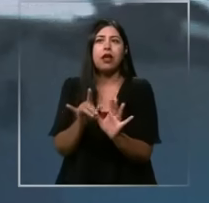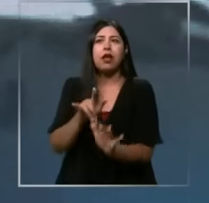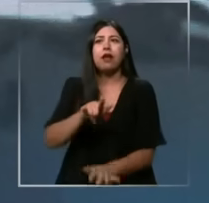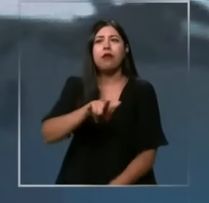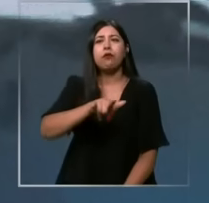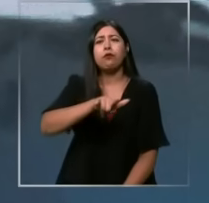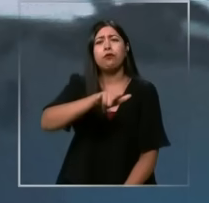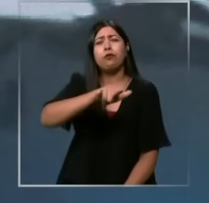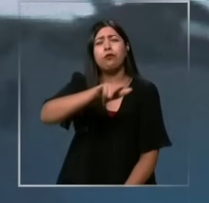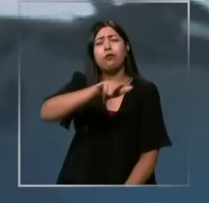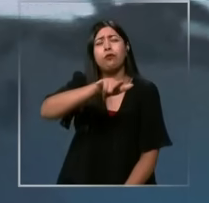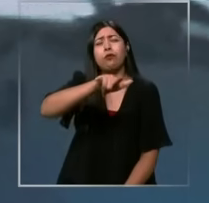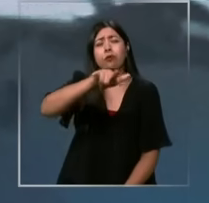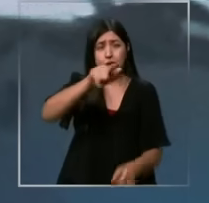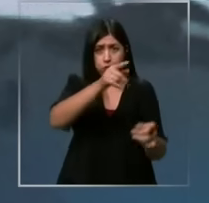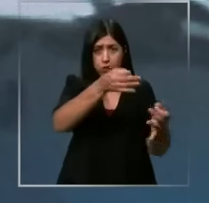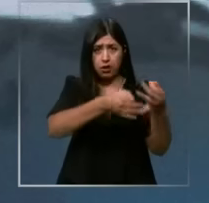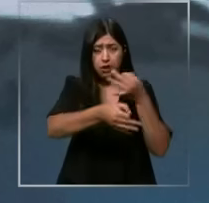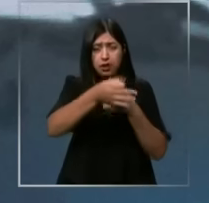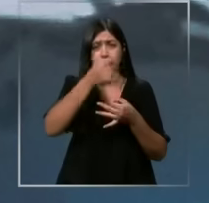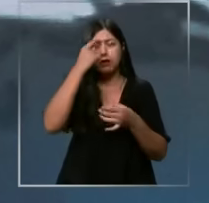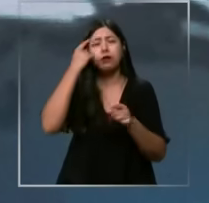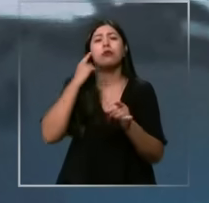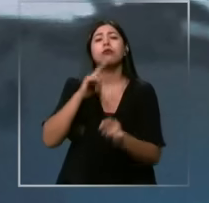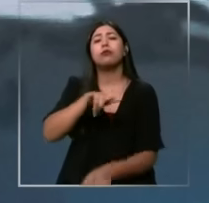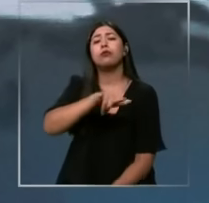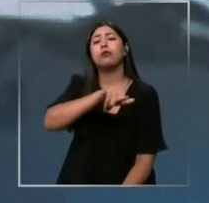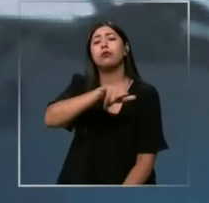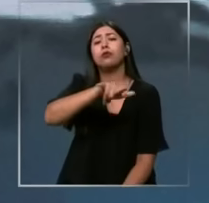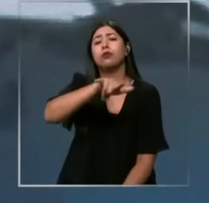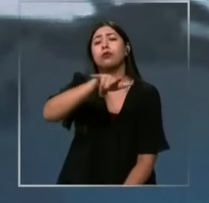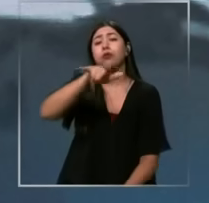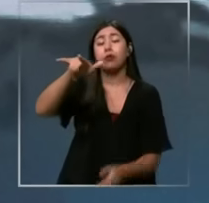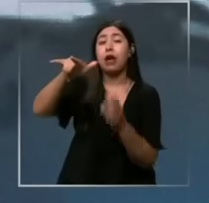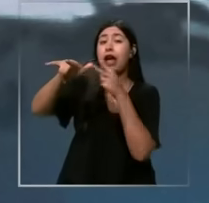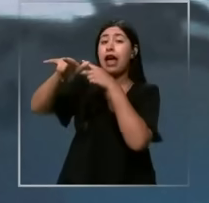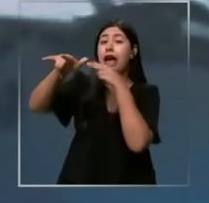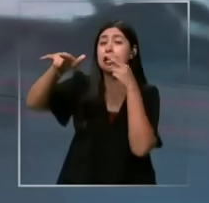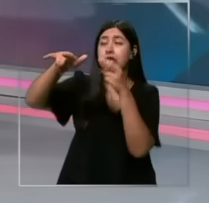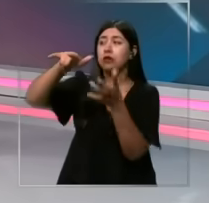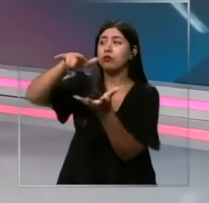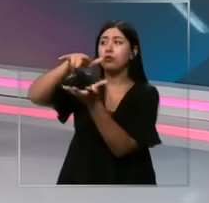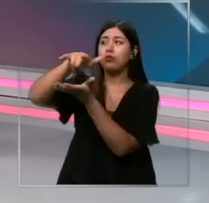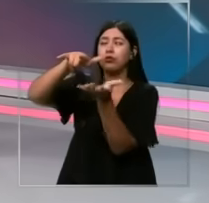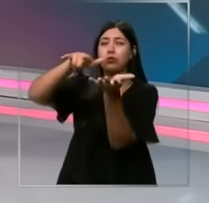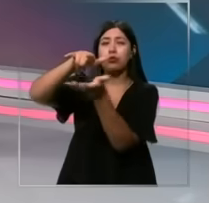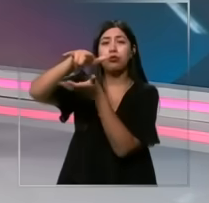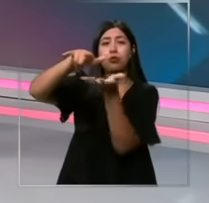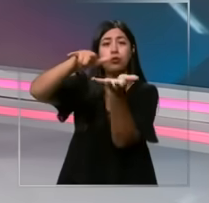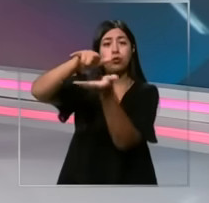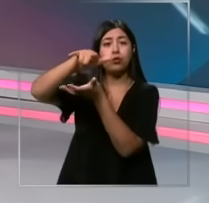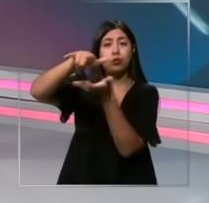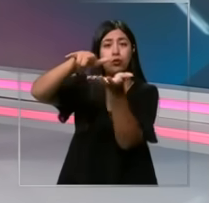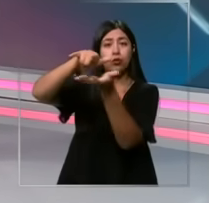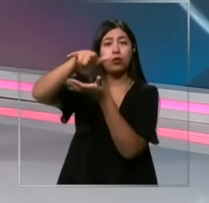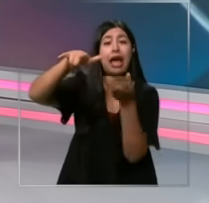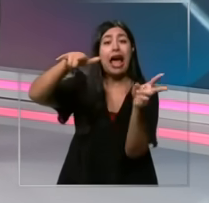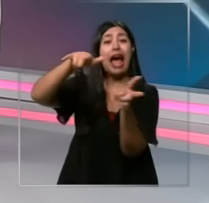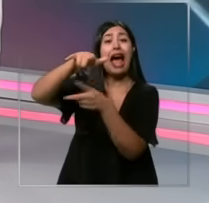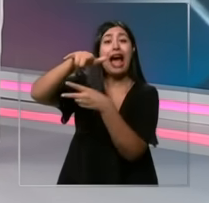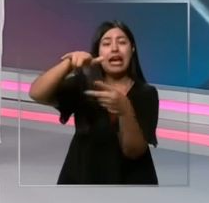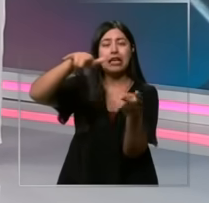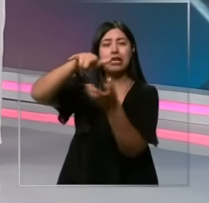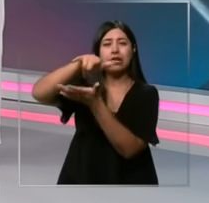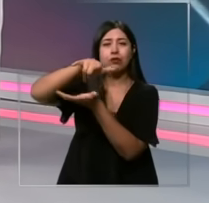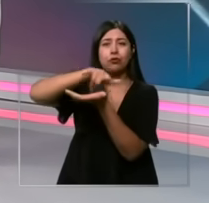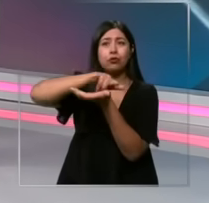va volando, usted nos explicaba en comerciales, afirmado por el mismo aire. Claro, lo que pasa es que el